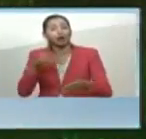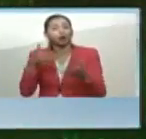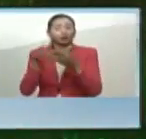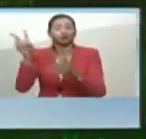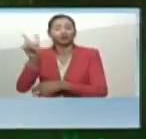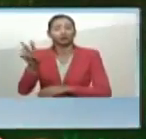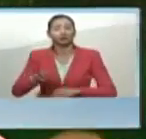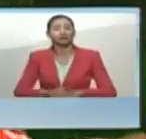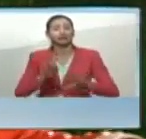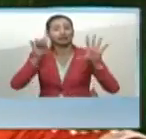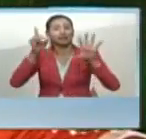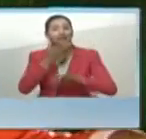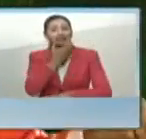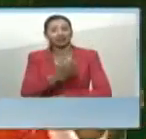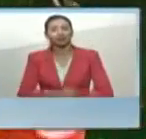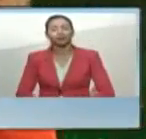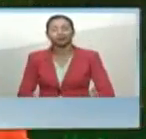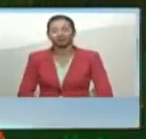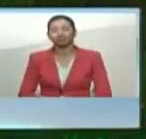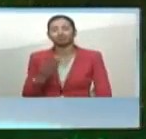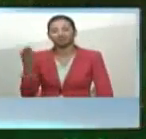diciembre. Carlos Quintero.